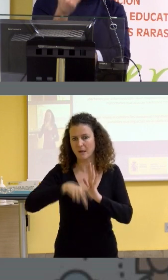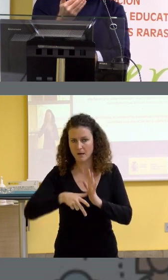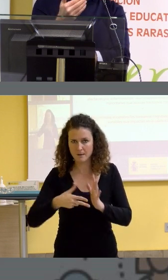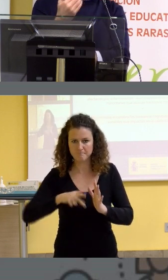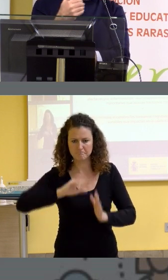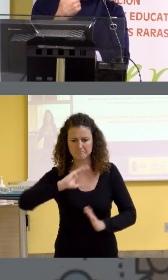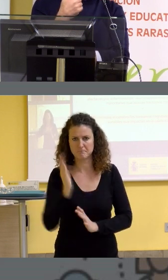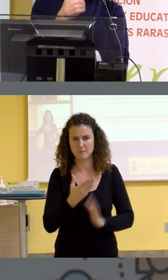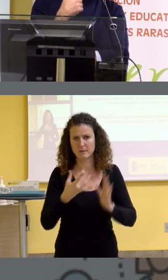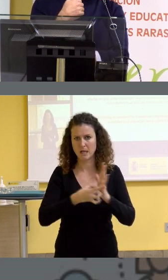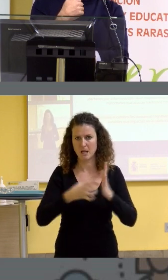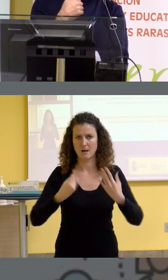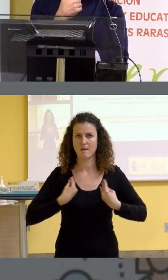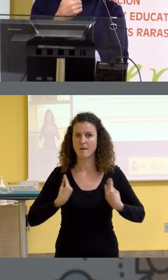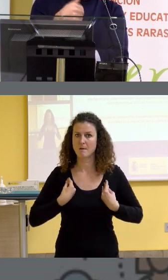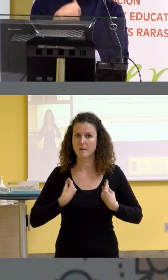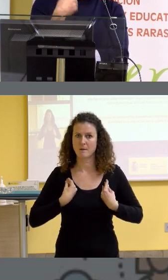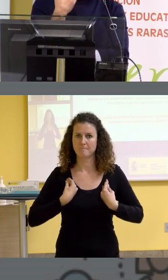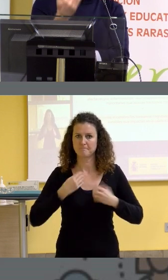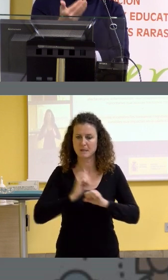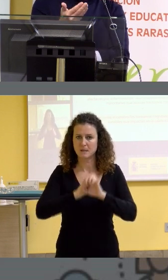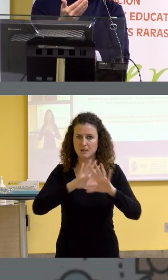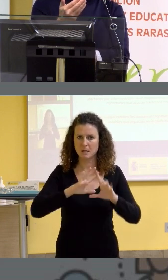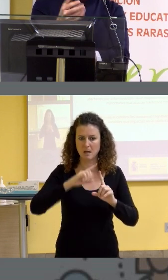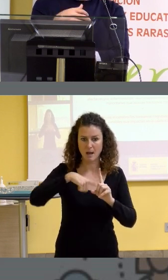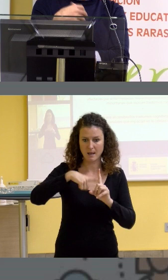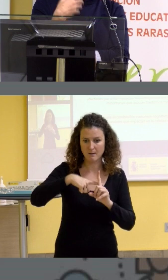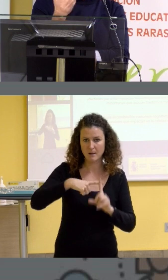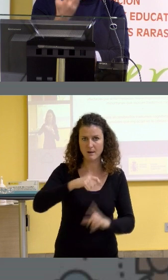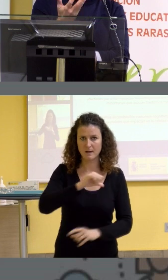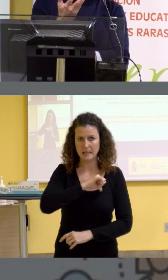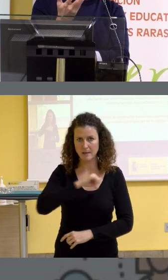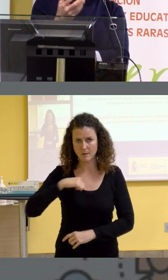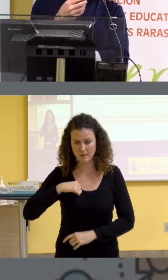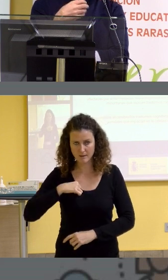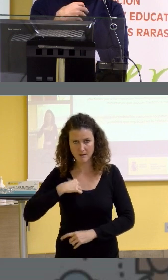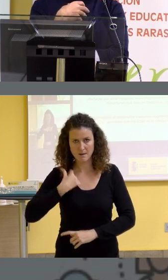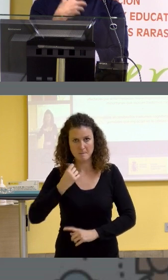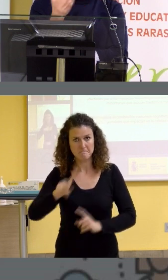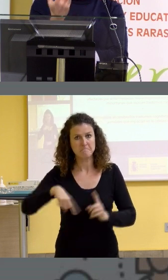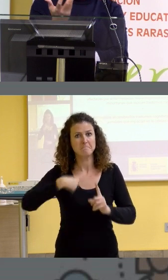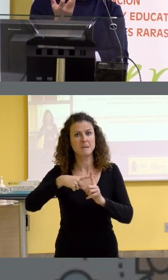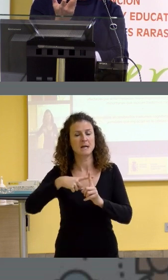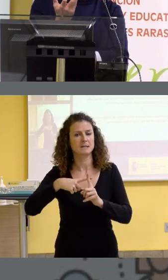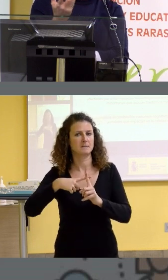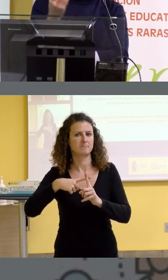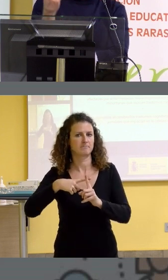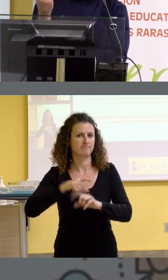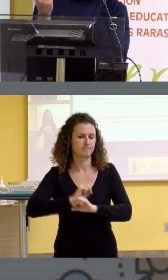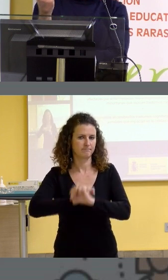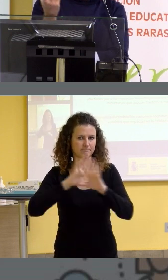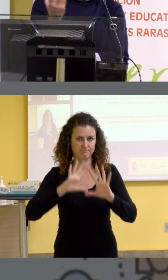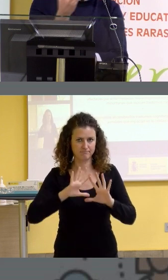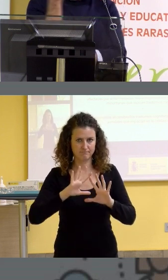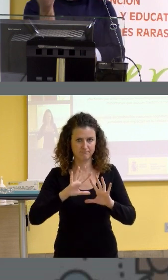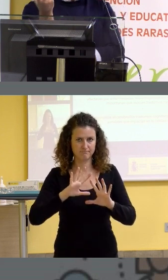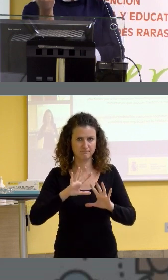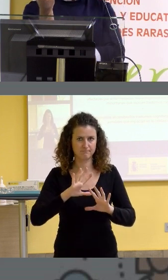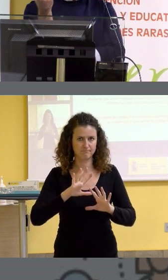va a tener en la calidad de vida percibida, en el nivel de independencia y en la carga que supone va a ser extraordinario.